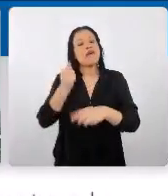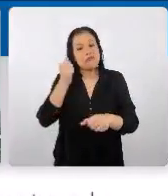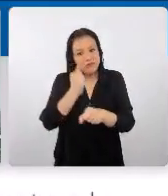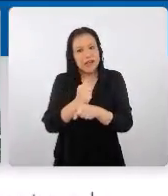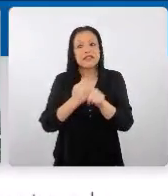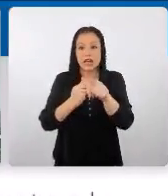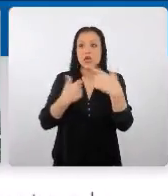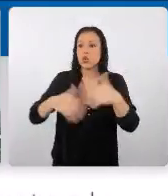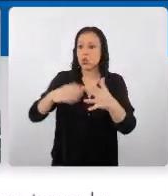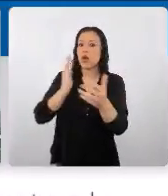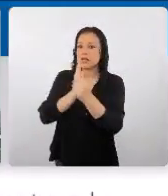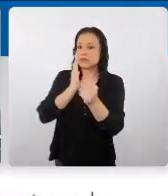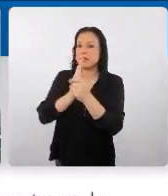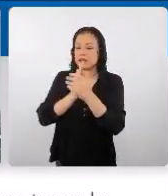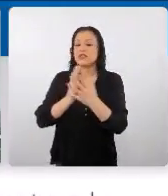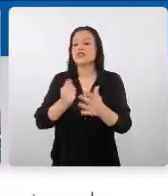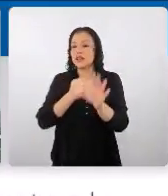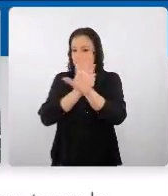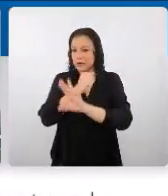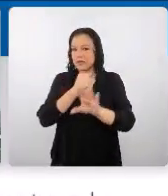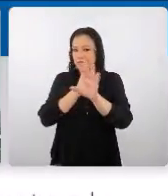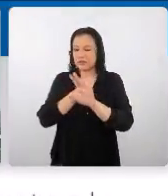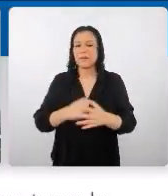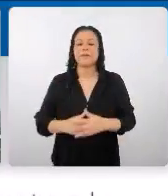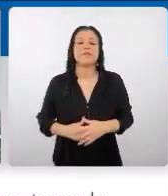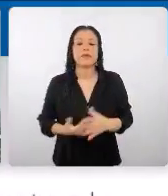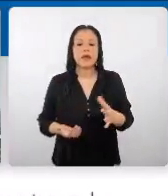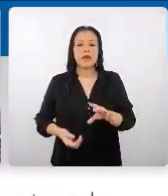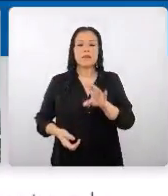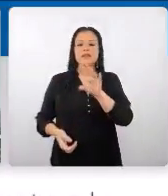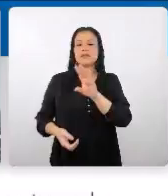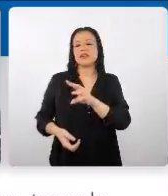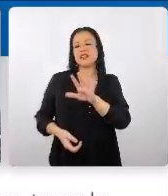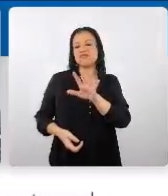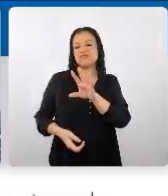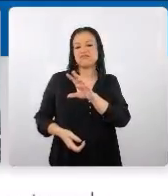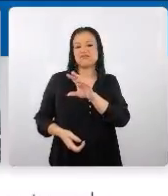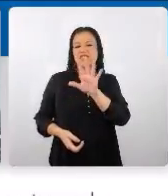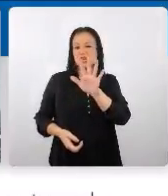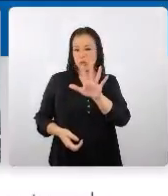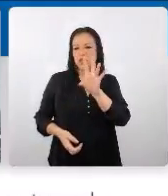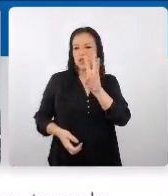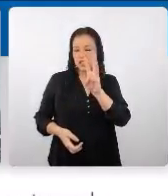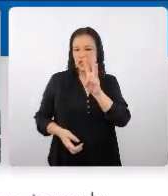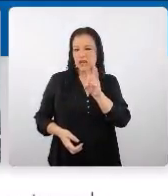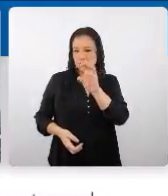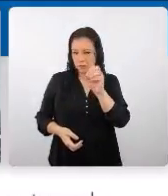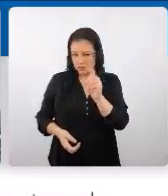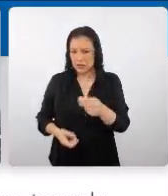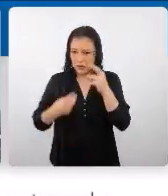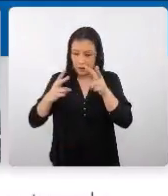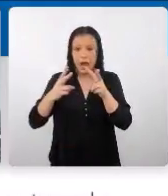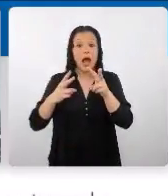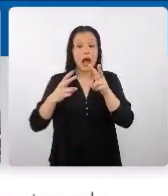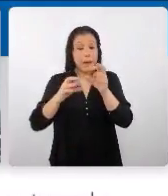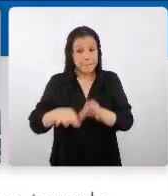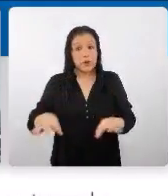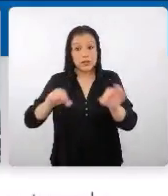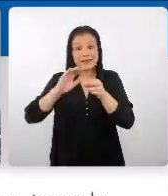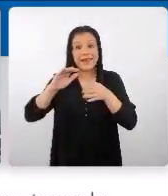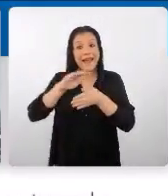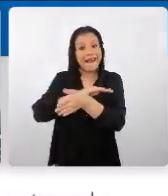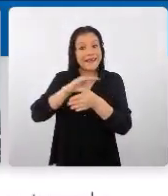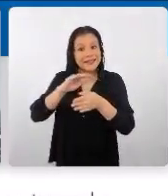biocuidado. Un 76% considera también muy importante, muy importante el acceso a la información de los